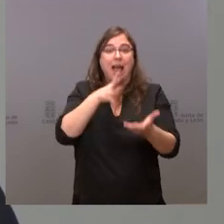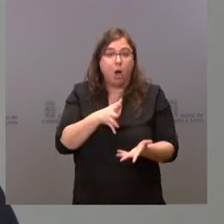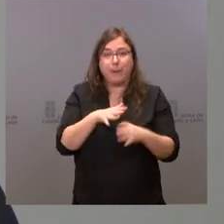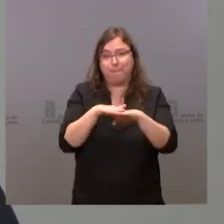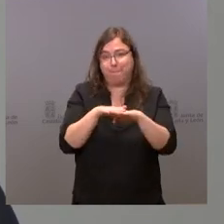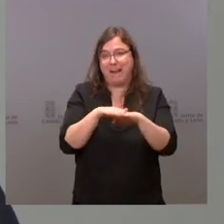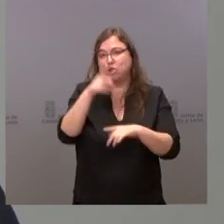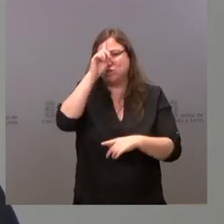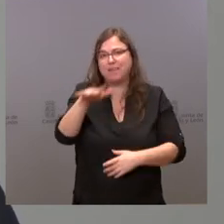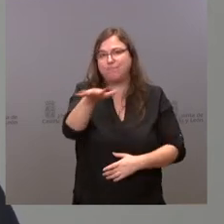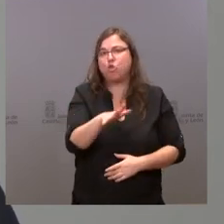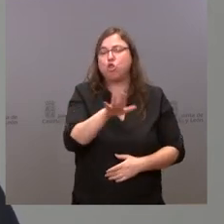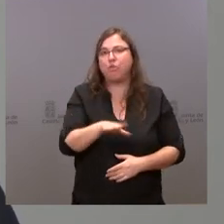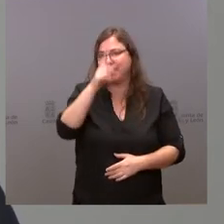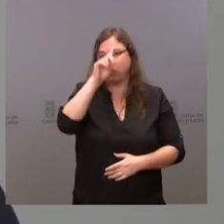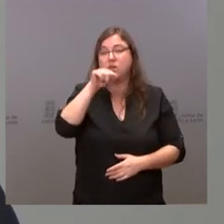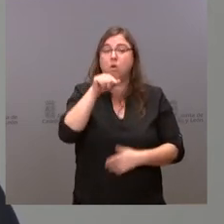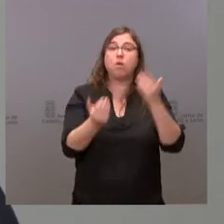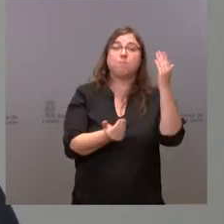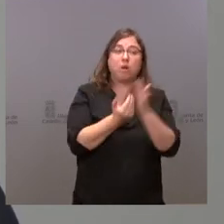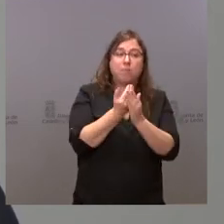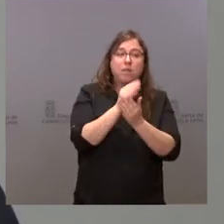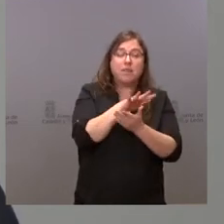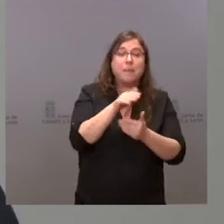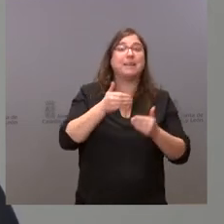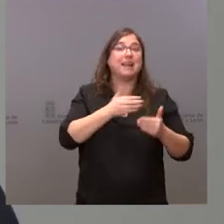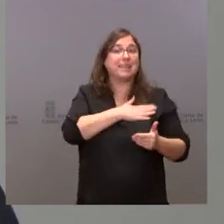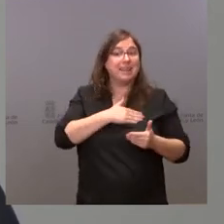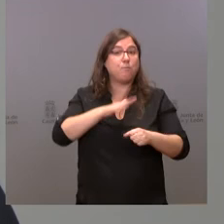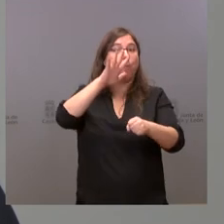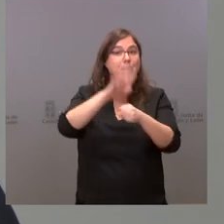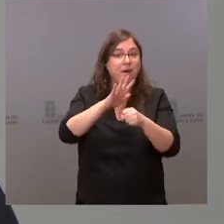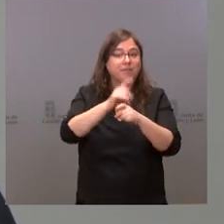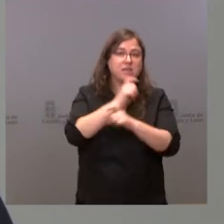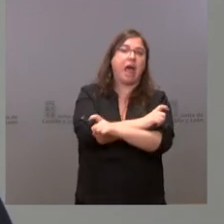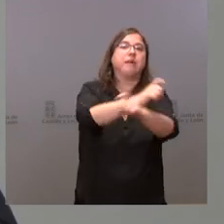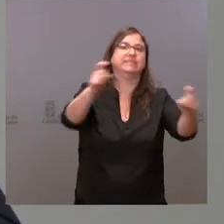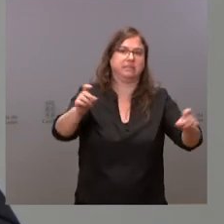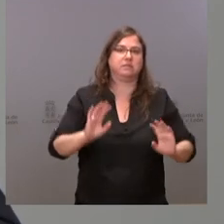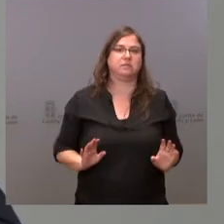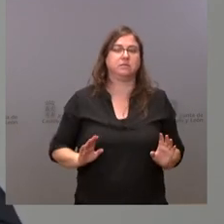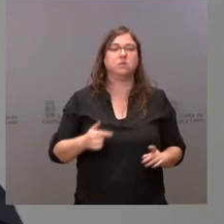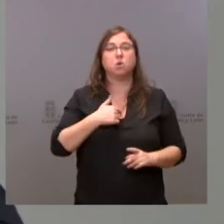si se va a concretar esta mañana para que el martes se pudiera comunicar a la población imagino que hay que ponerlo por supuesto con